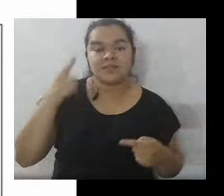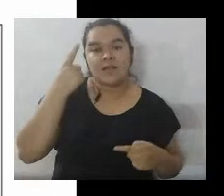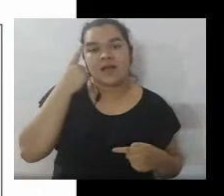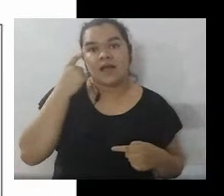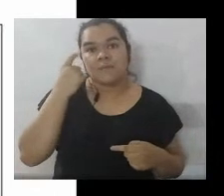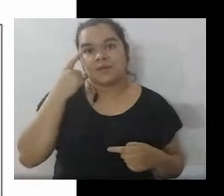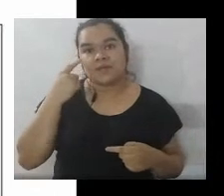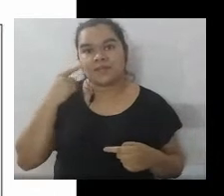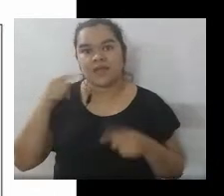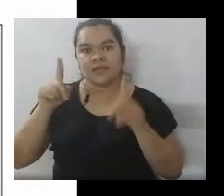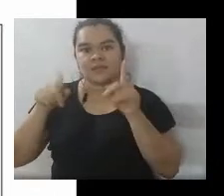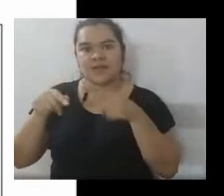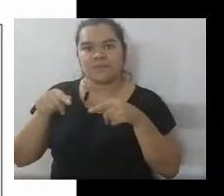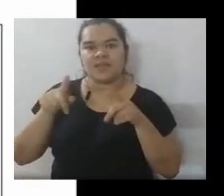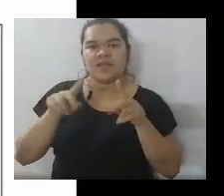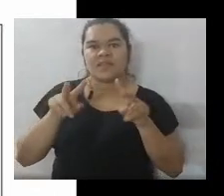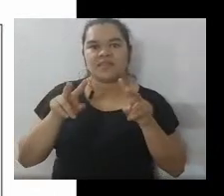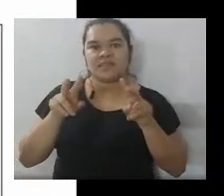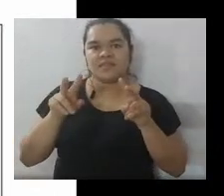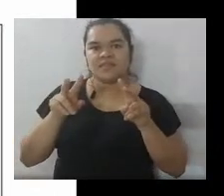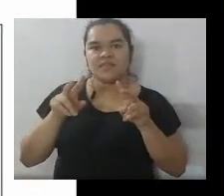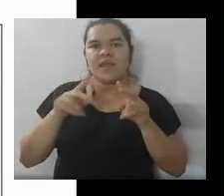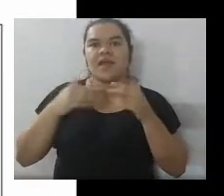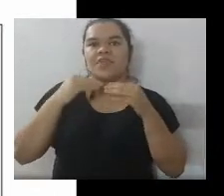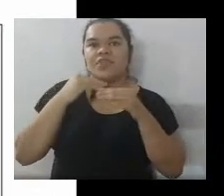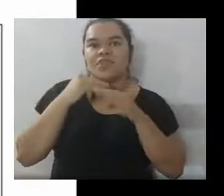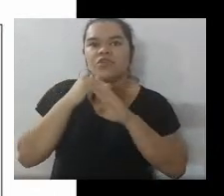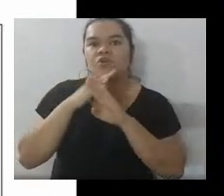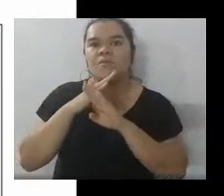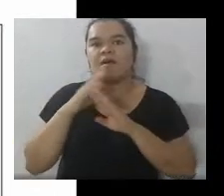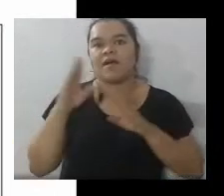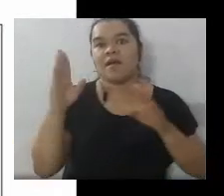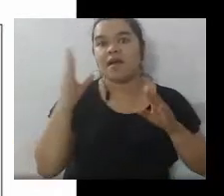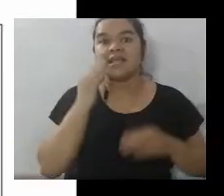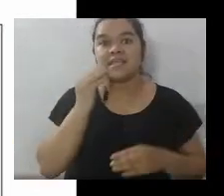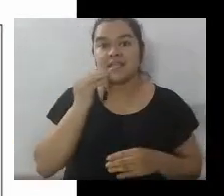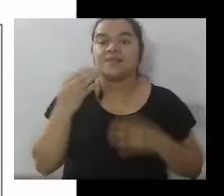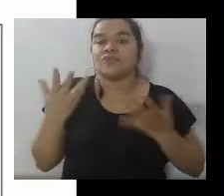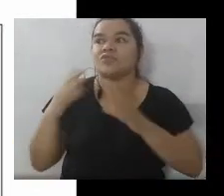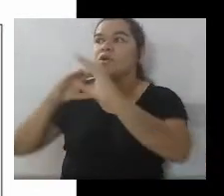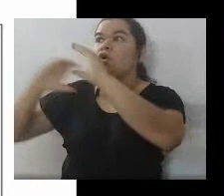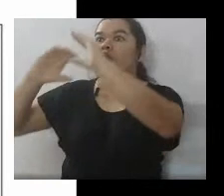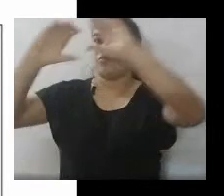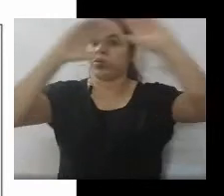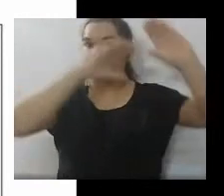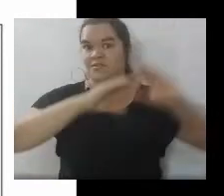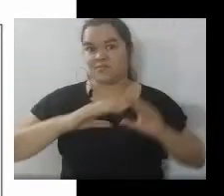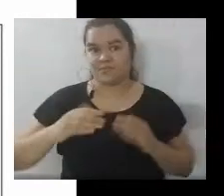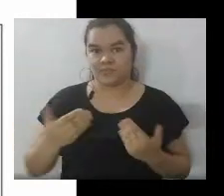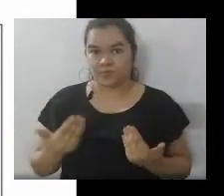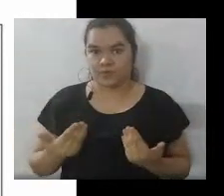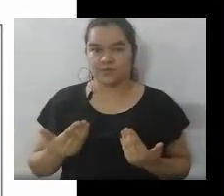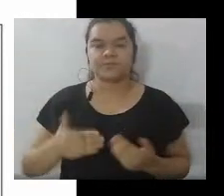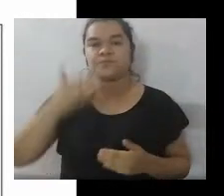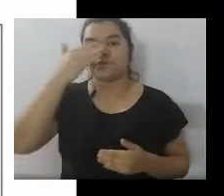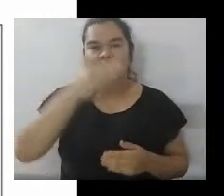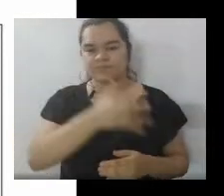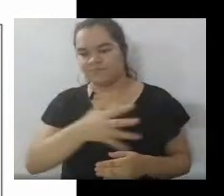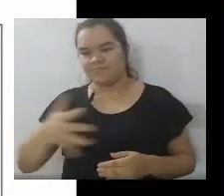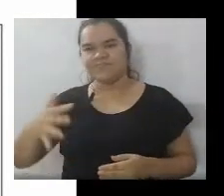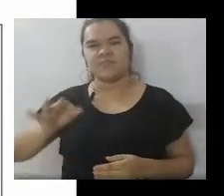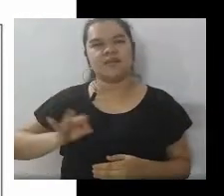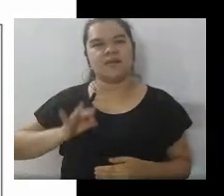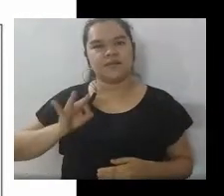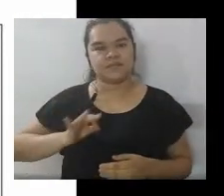lenguaje como vehículo, ¿no es cierto?, para poder comunicarnos. Al final del tercer año, entonces, tenemos